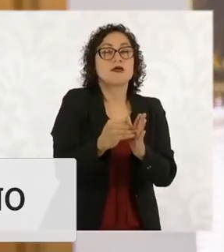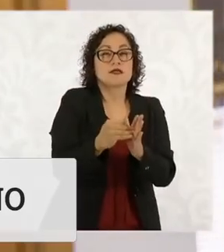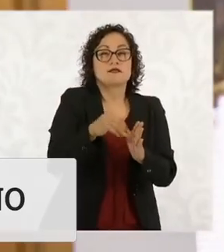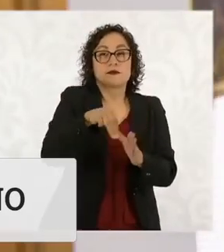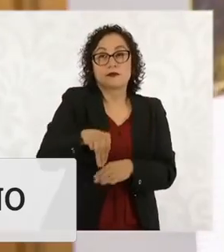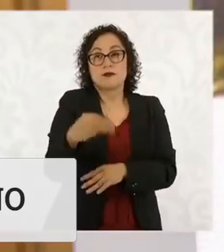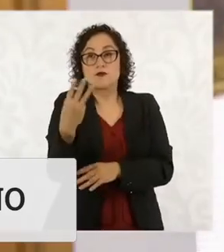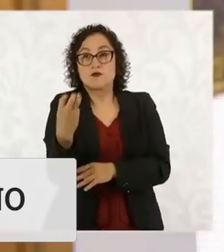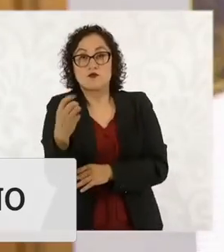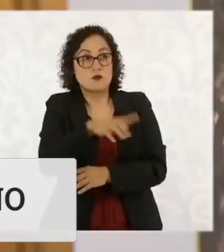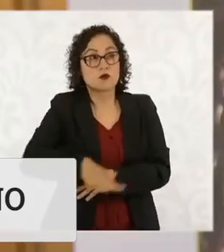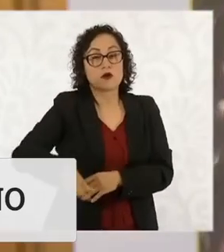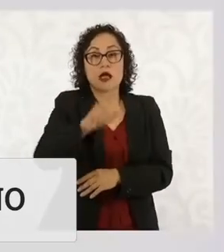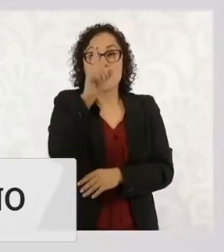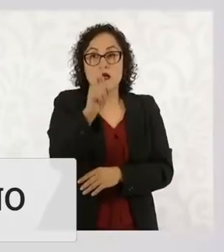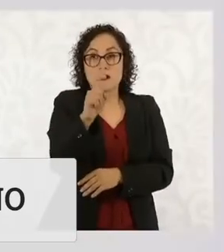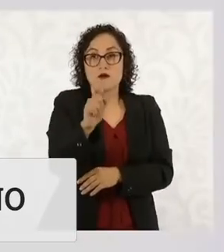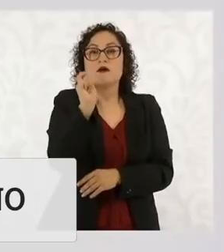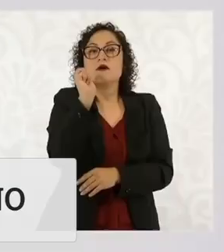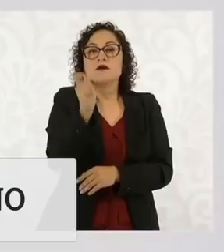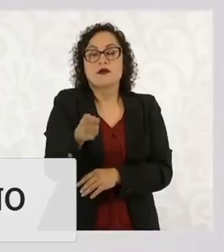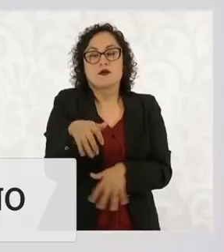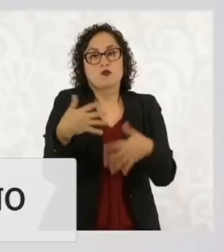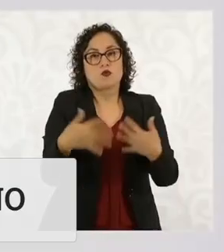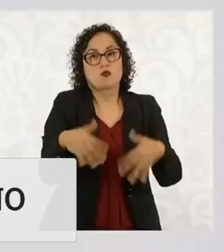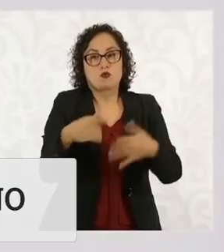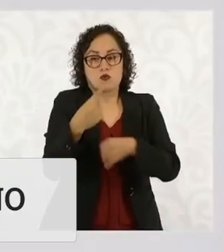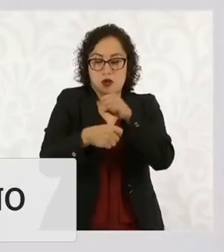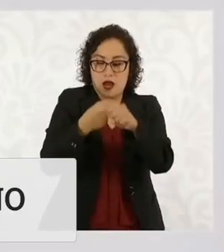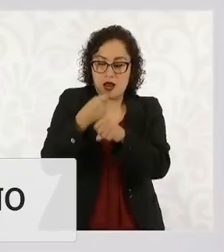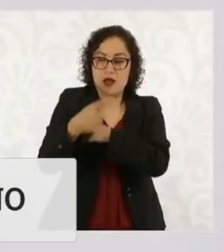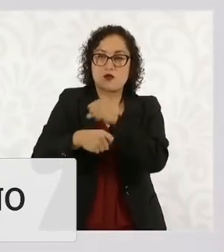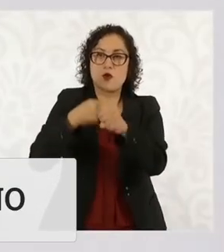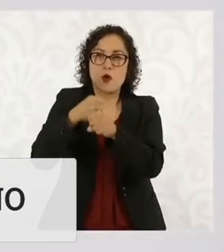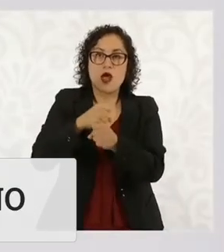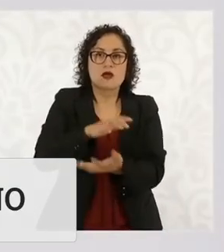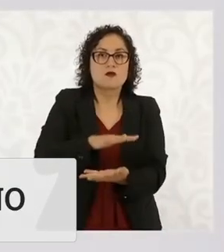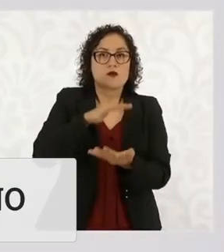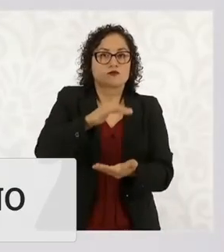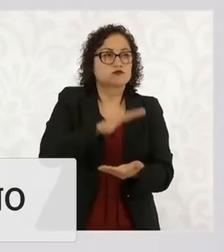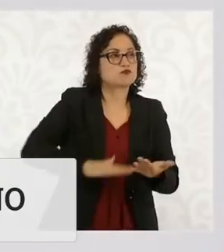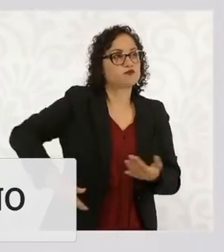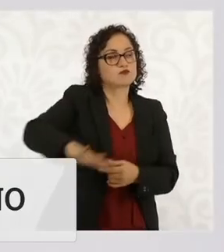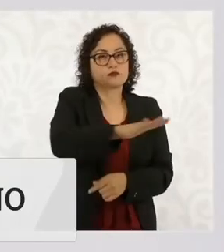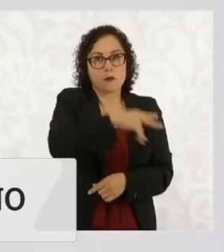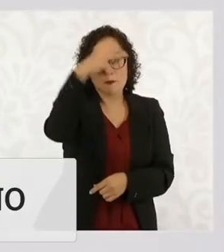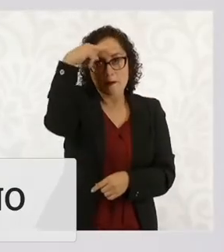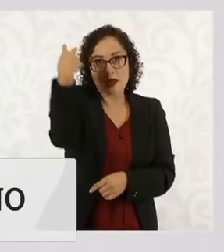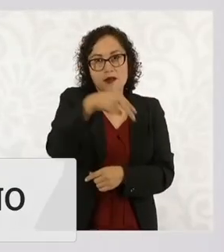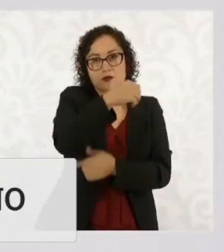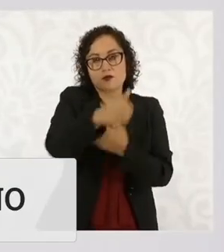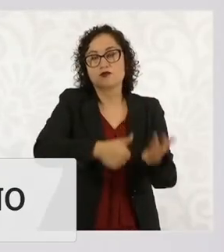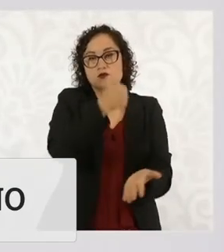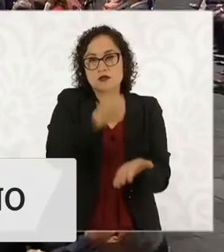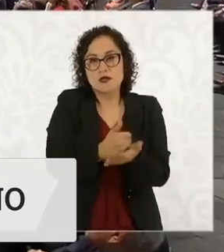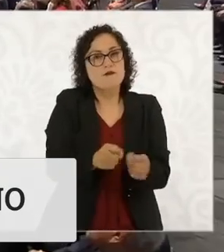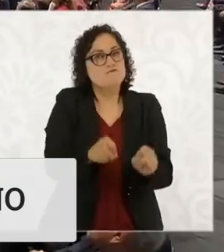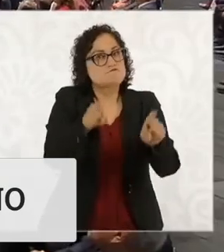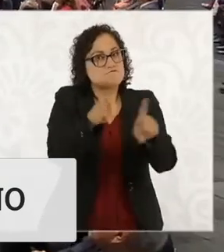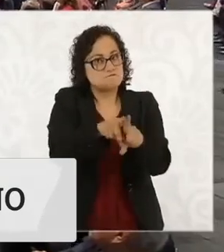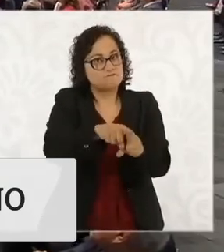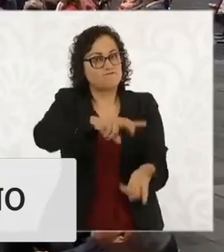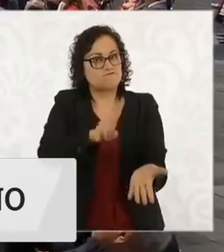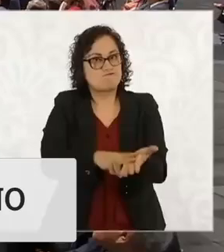lo que equivale a 4 veces el suministro anual de la Ciudad de México. Por primera vez en